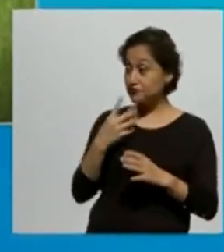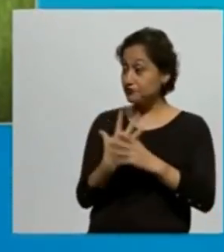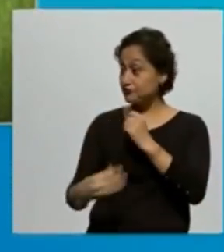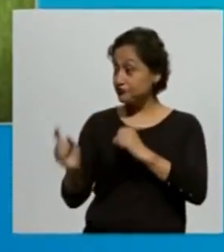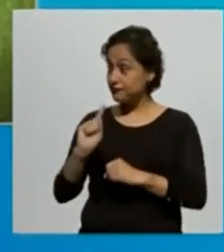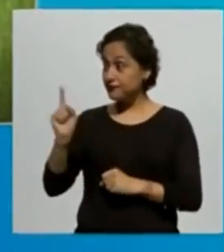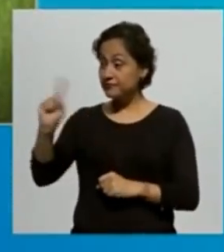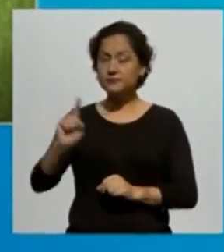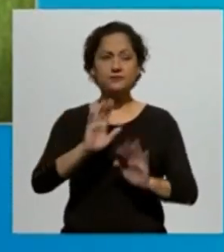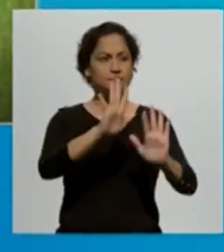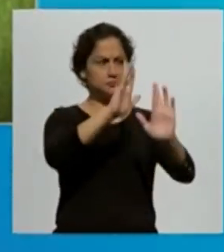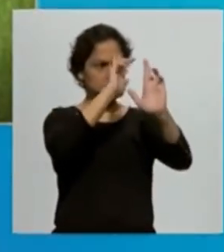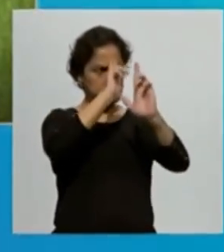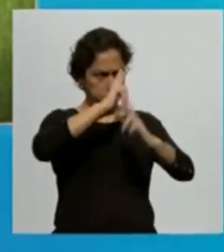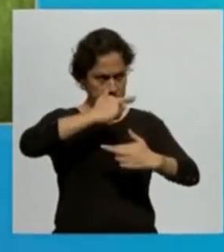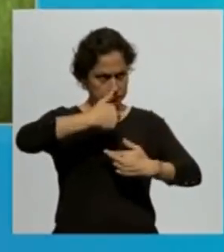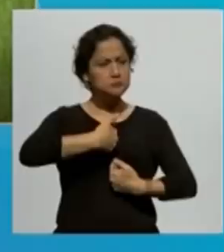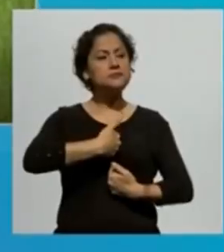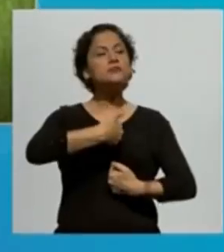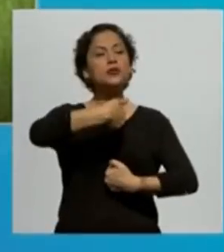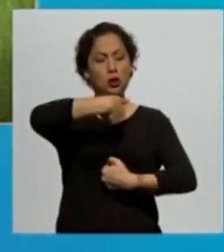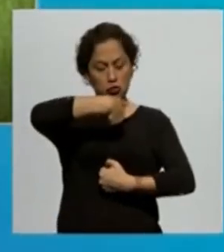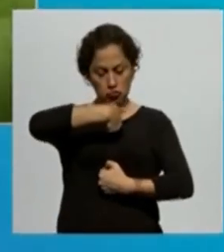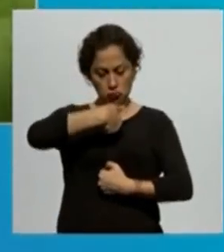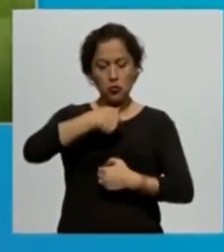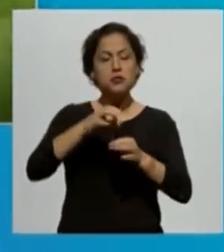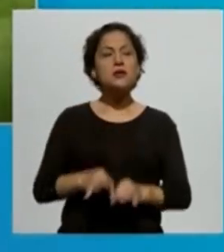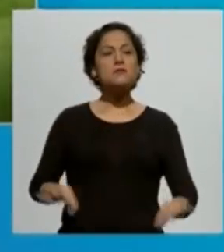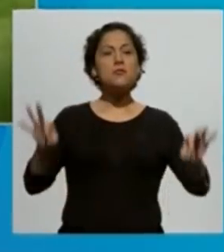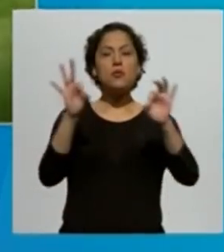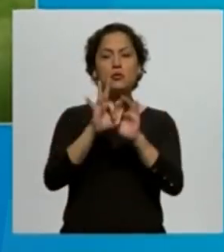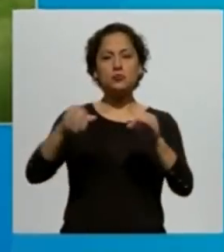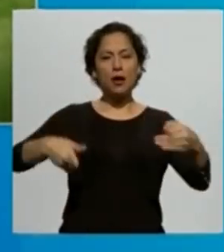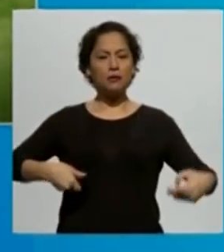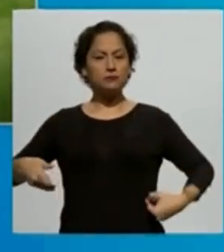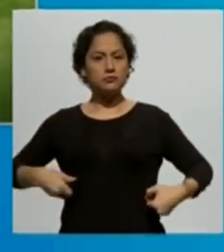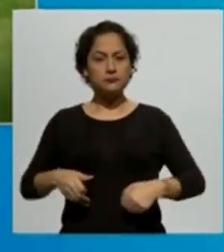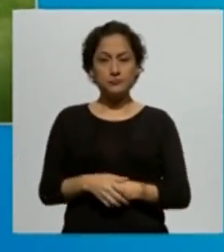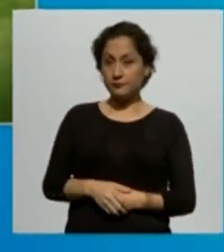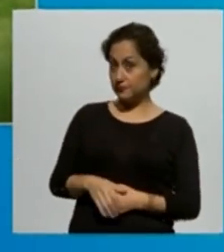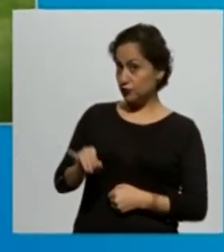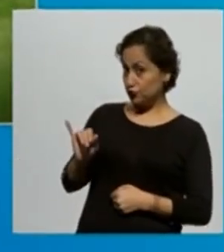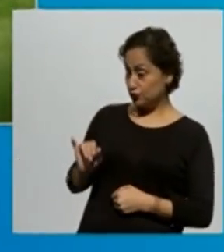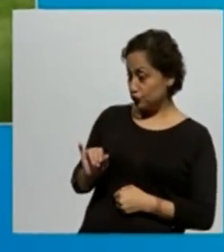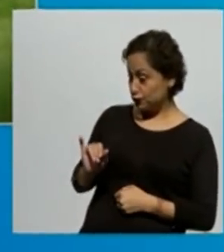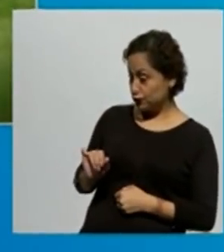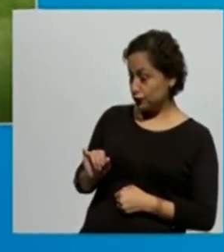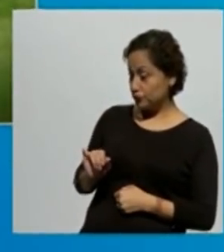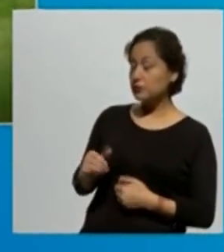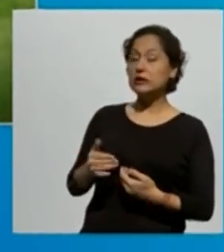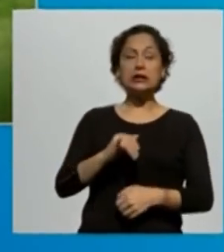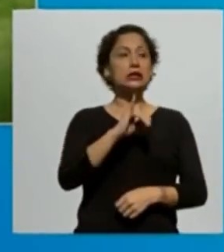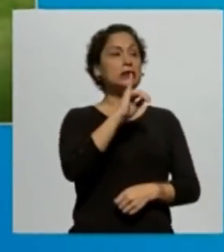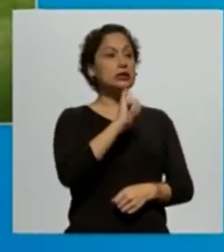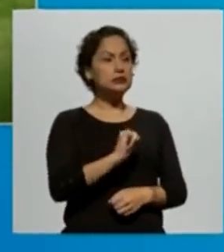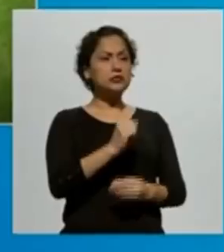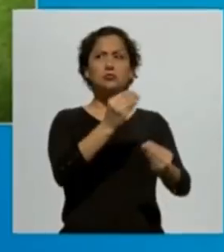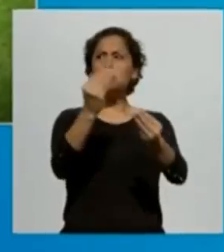el protagonista de esta obra. ¿Ah, sí? Sí, y va a venir a ver mucha